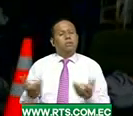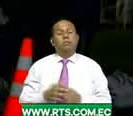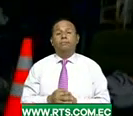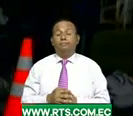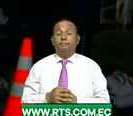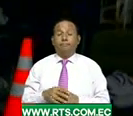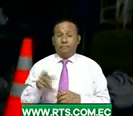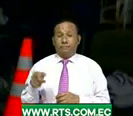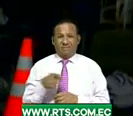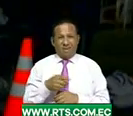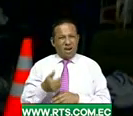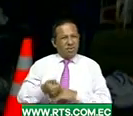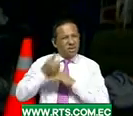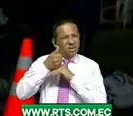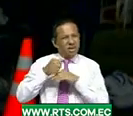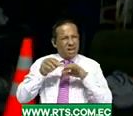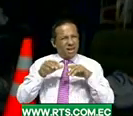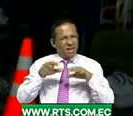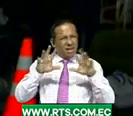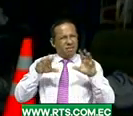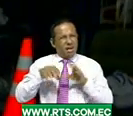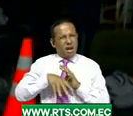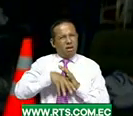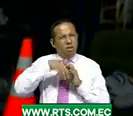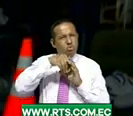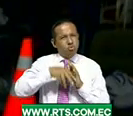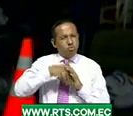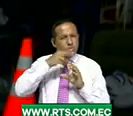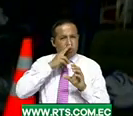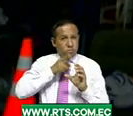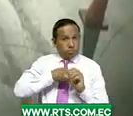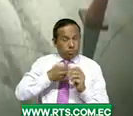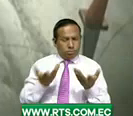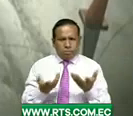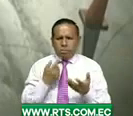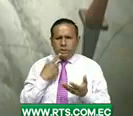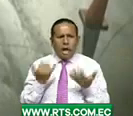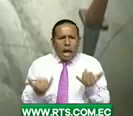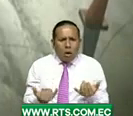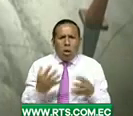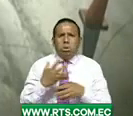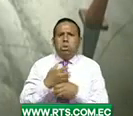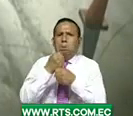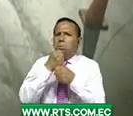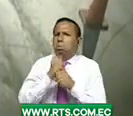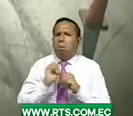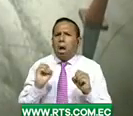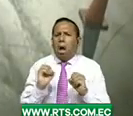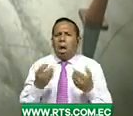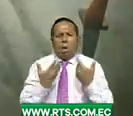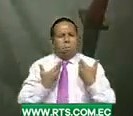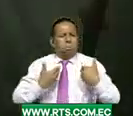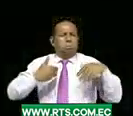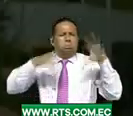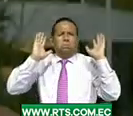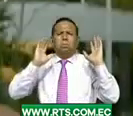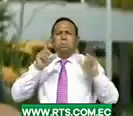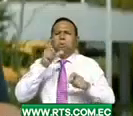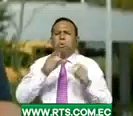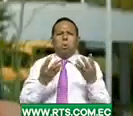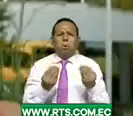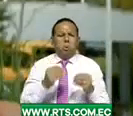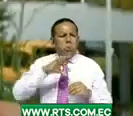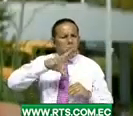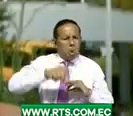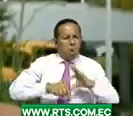de Derivados de Petróleo, la situación de inseguridad se ha vuelto insostenible. Nadie les hace caso y los robos son a diario. No sé qué es lo que